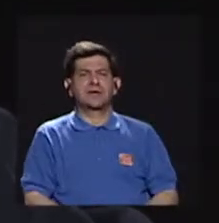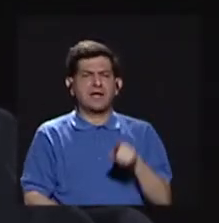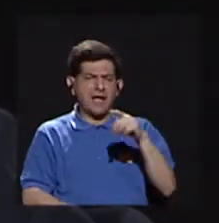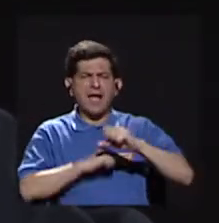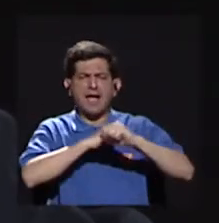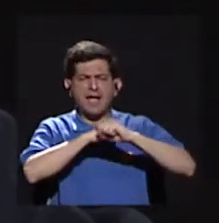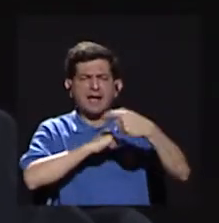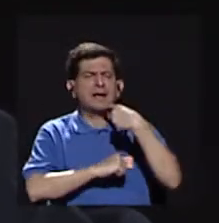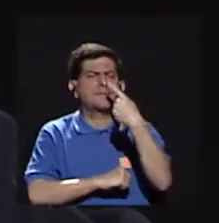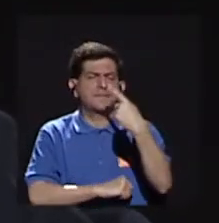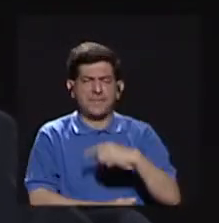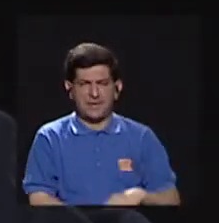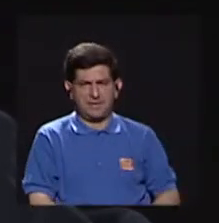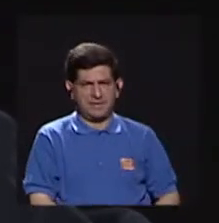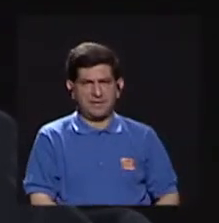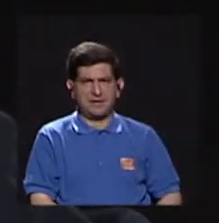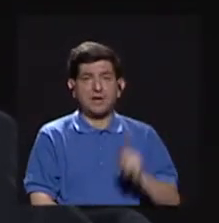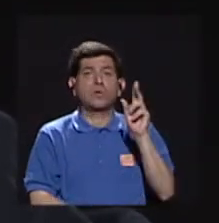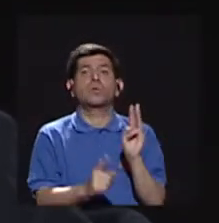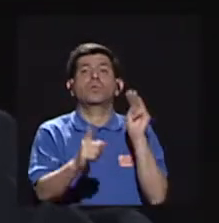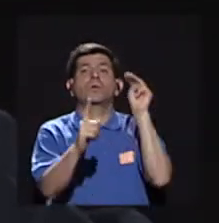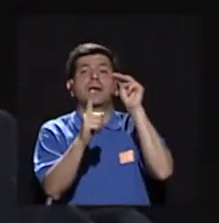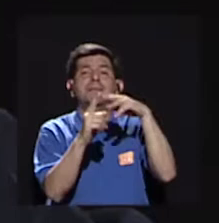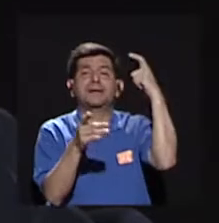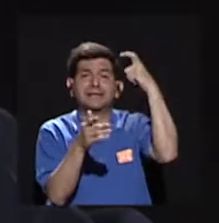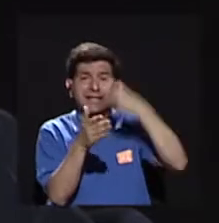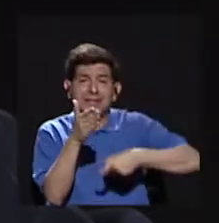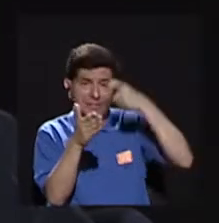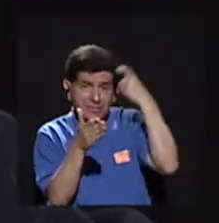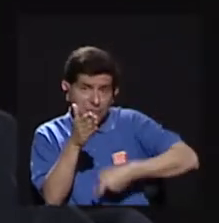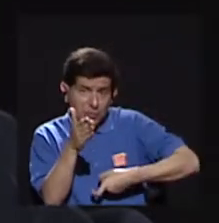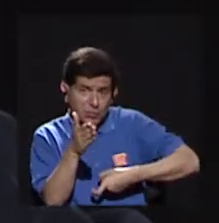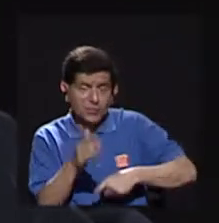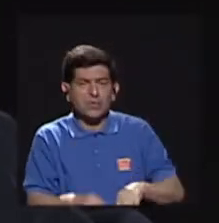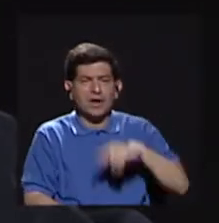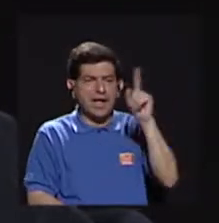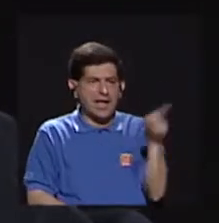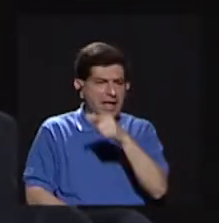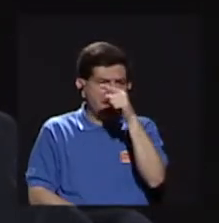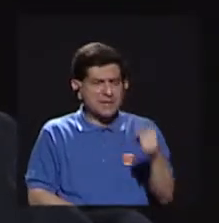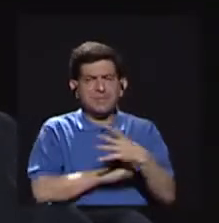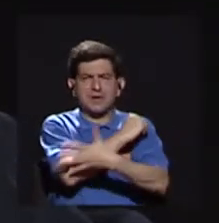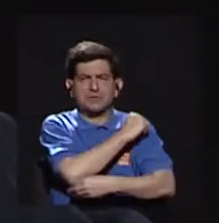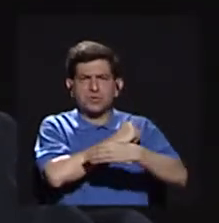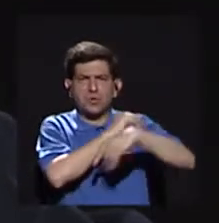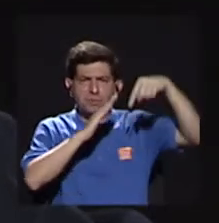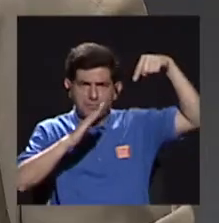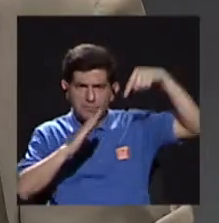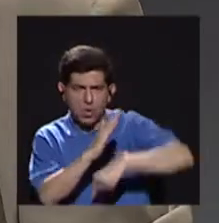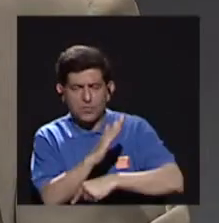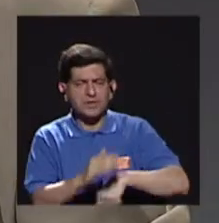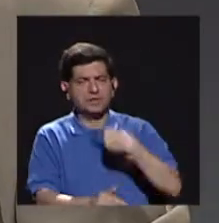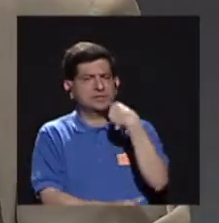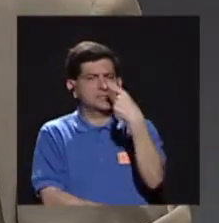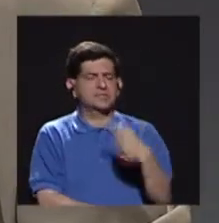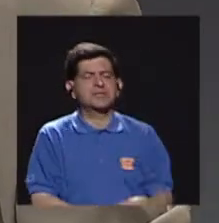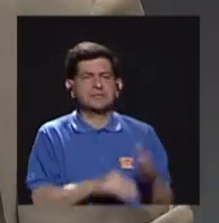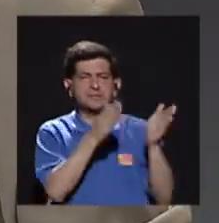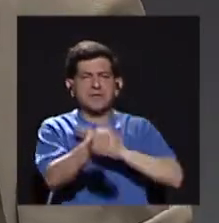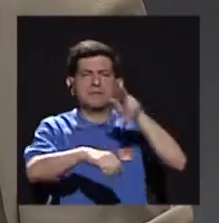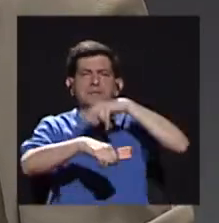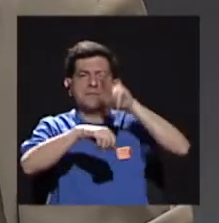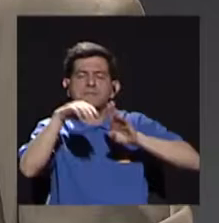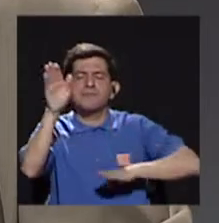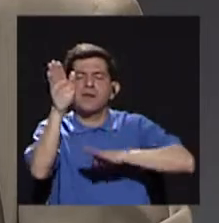campaña se había dicho que una meta dura era la erradicación de la pobreza extrema cuando se anuncia el plan nacional de